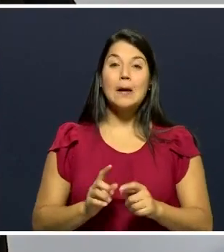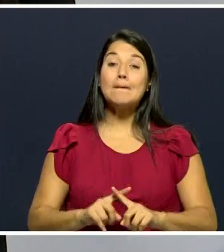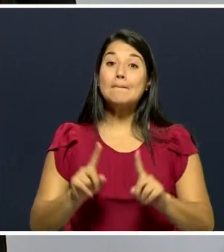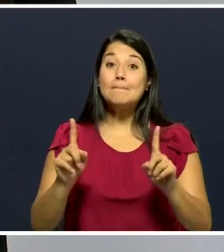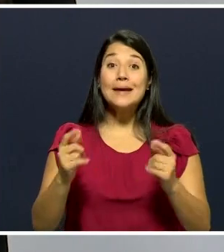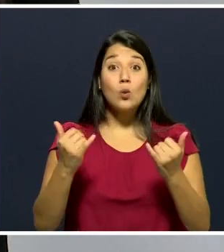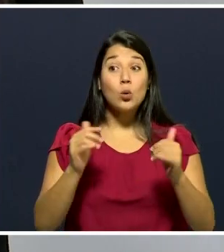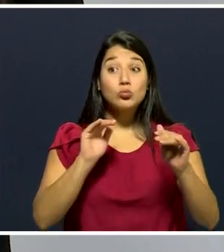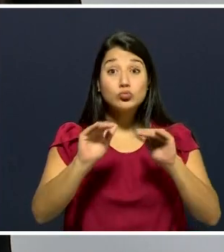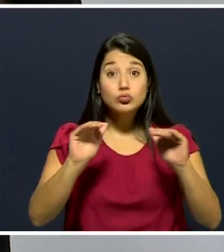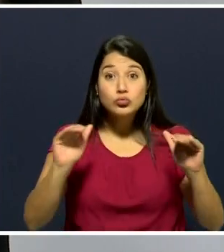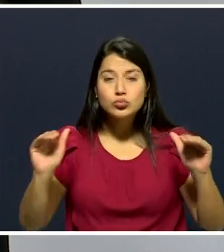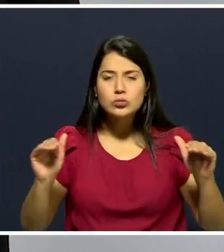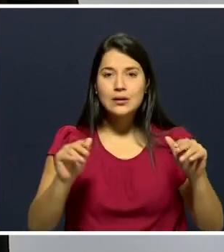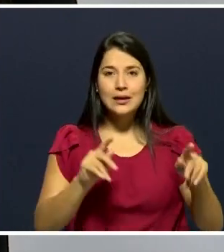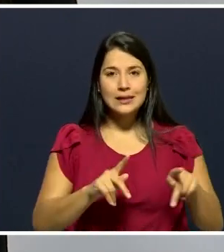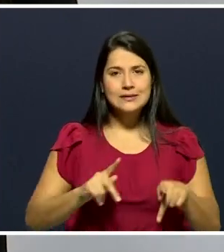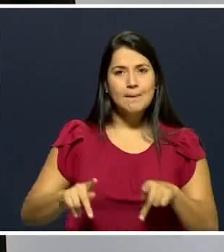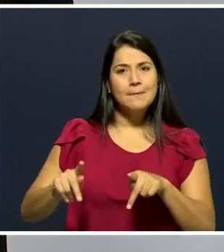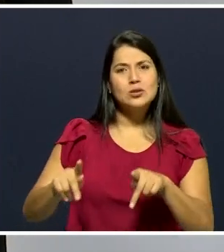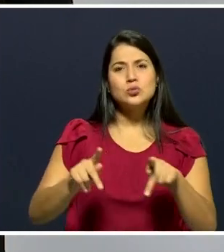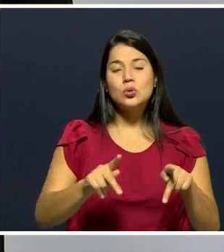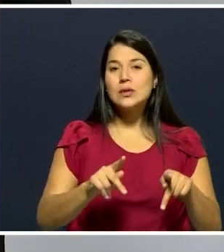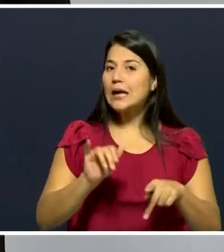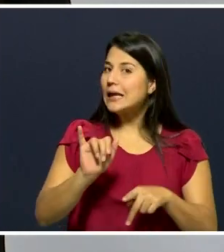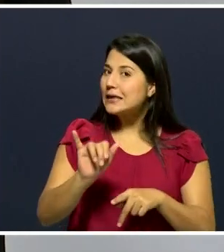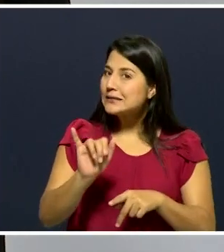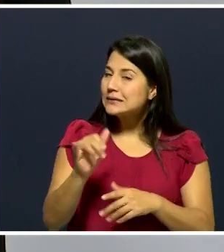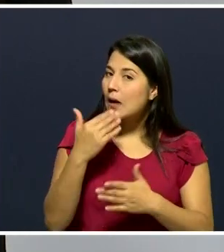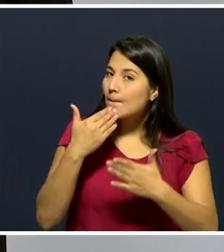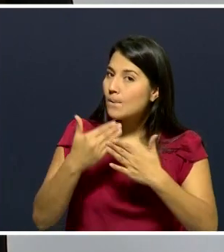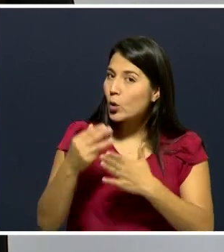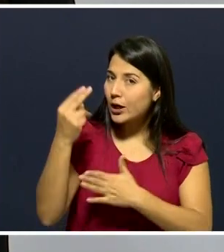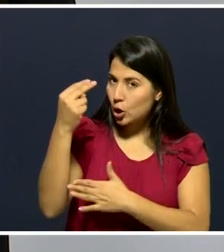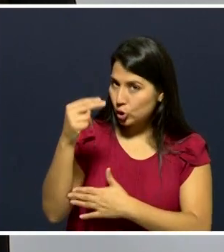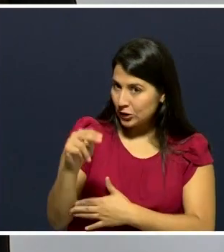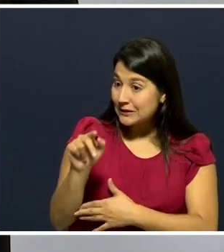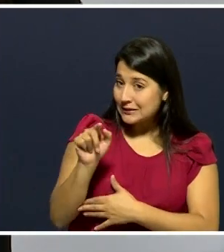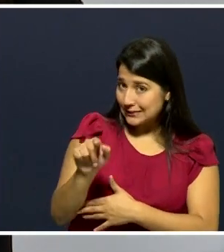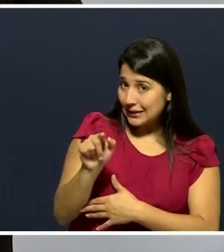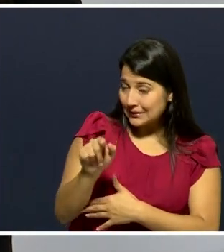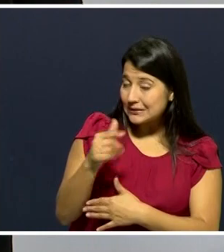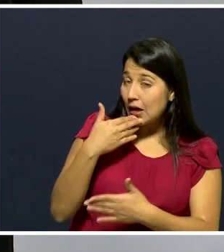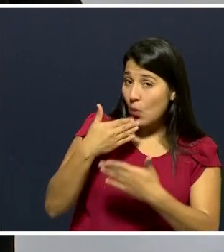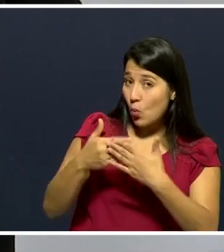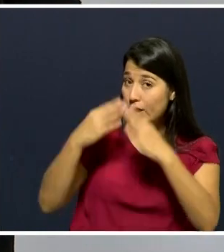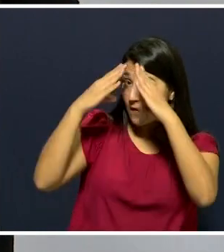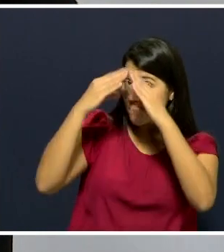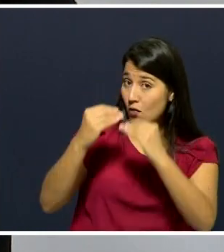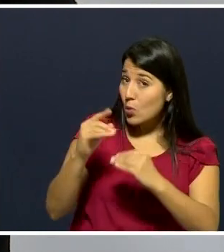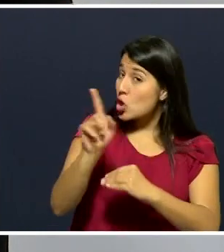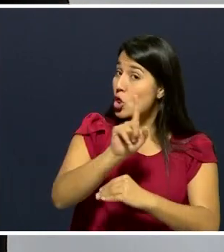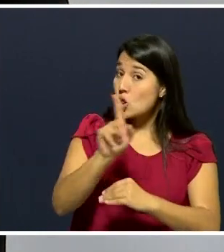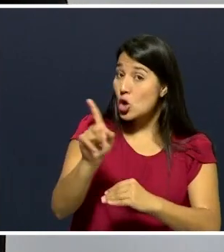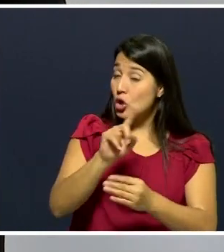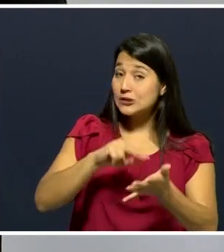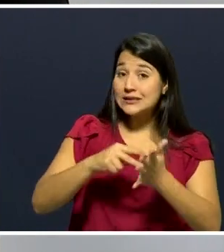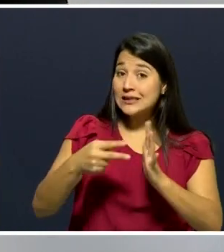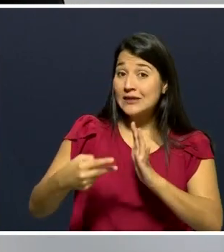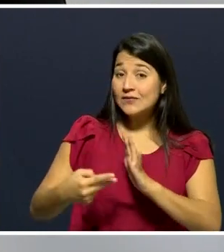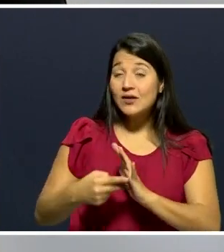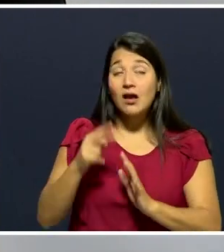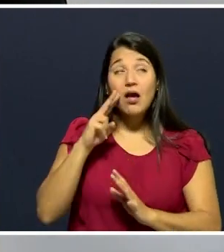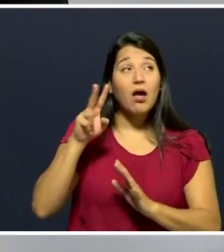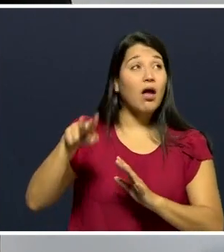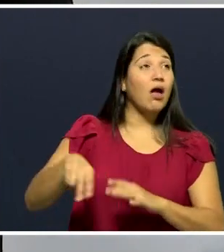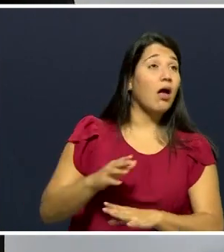un llamado, instar a la población, ¿verdad?, de que estas buenas noticias y estas buenas cifras que estamos teniendo no sean motivo para bajar la guardia